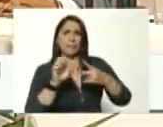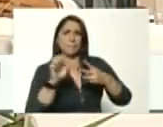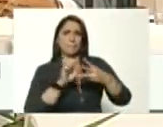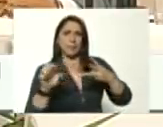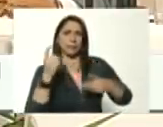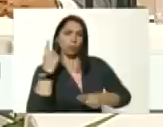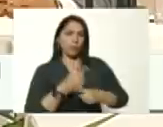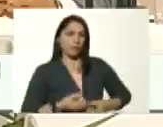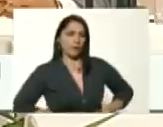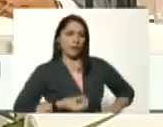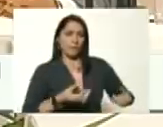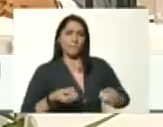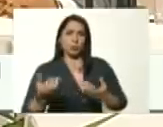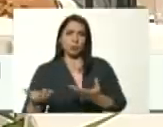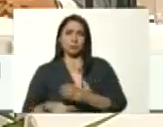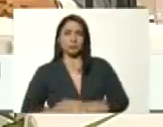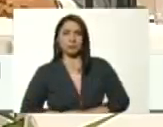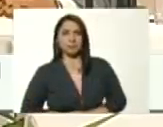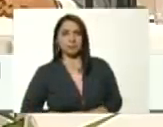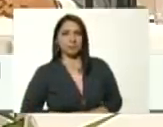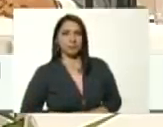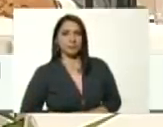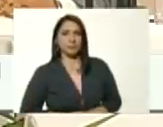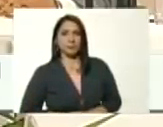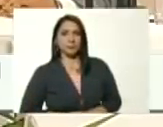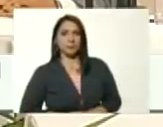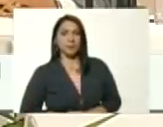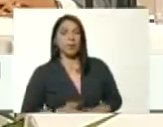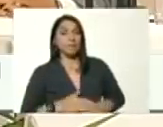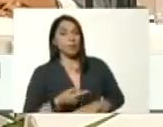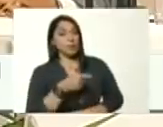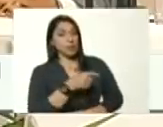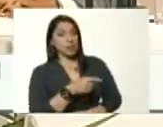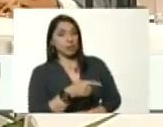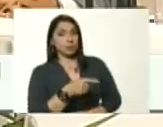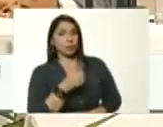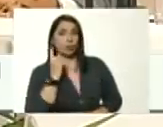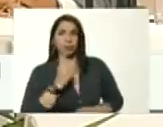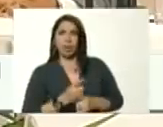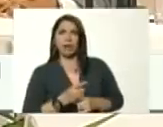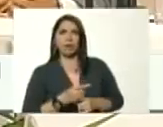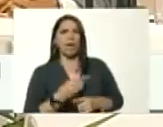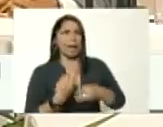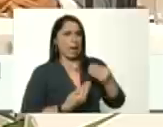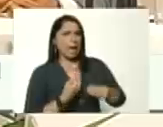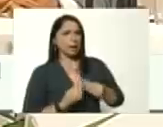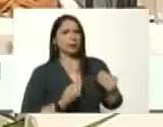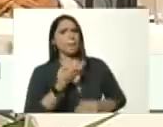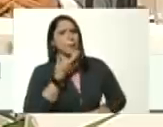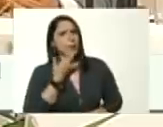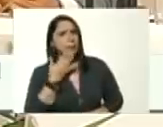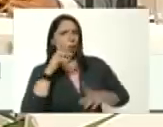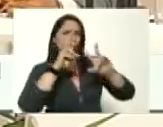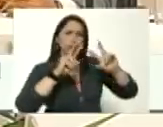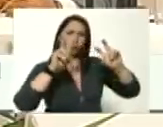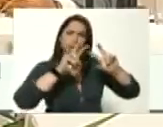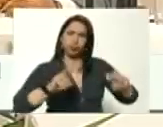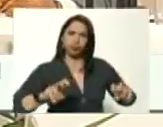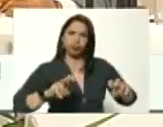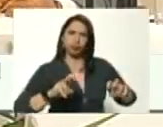aportar porque esa es la crítica y autocrítica que tenemos que hacernos así como criticamos qué